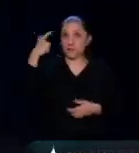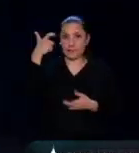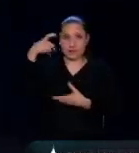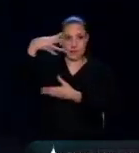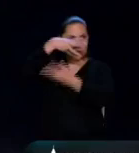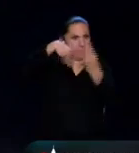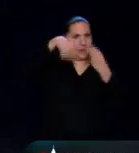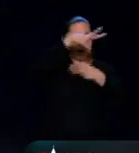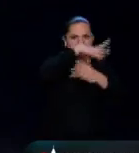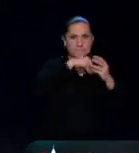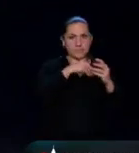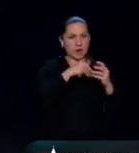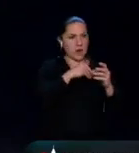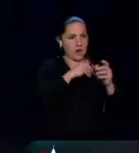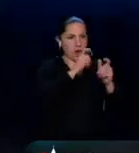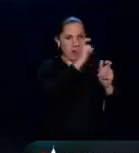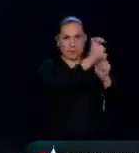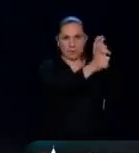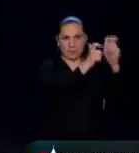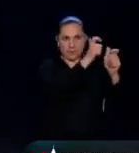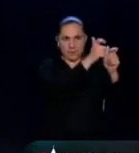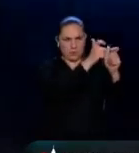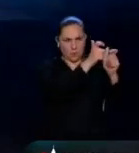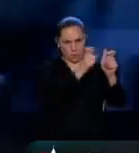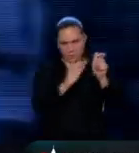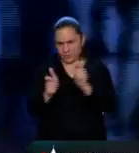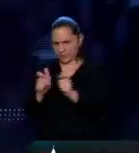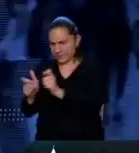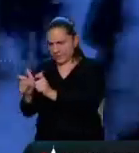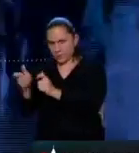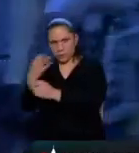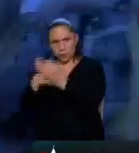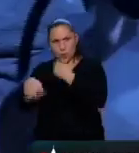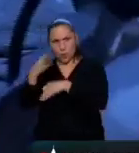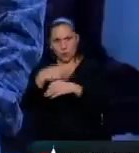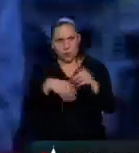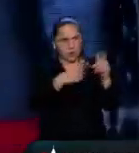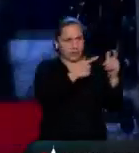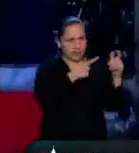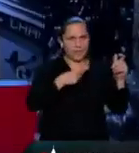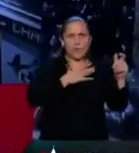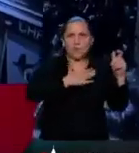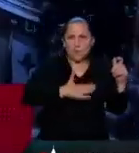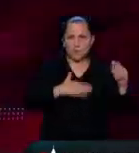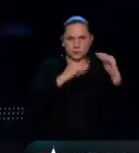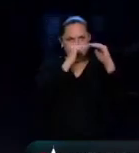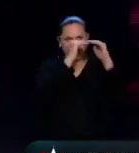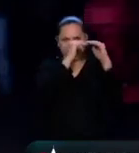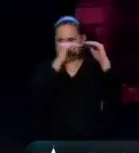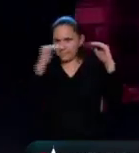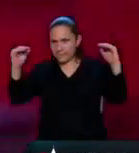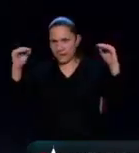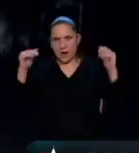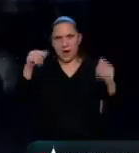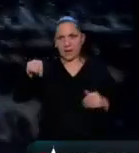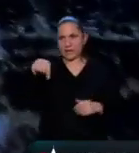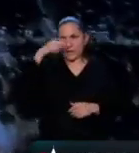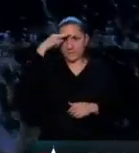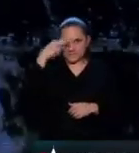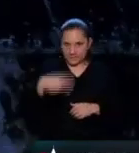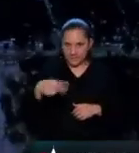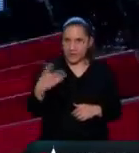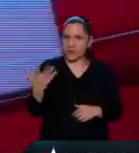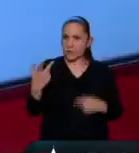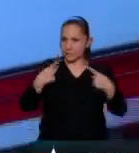más derechos para la mayoría, que haya este proceso de ciudadanización, es el derrumbe del país, el horror,